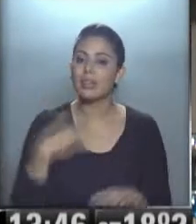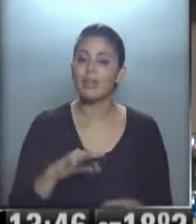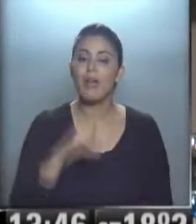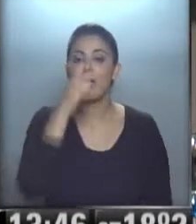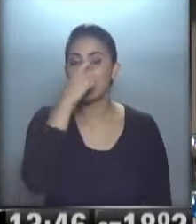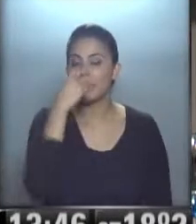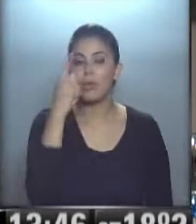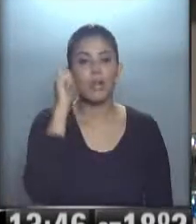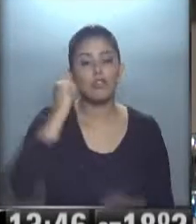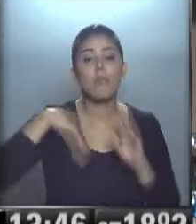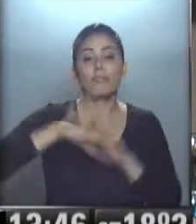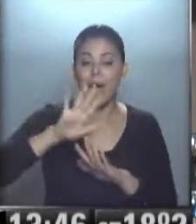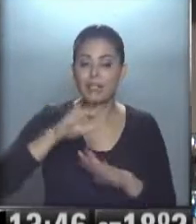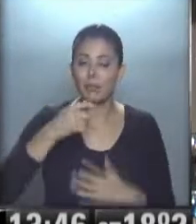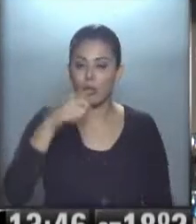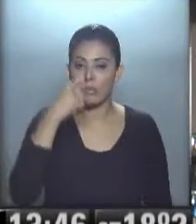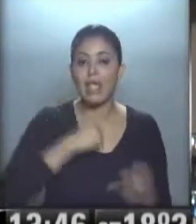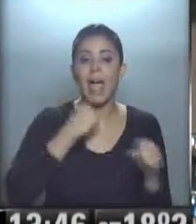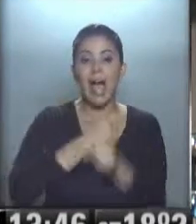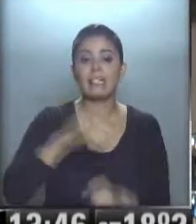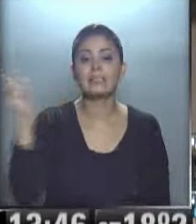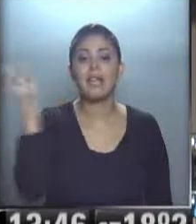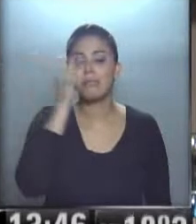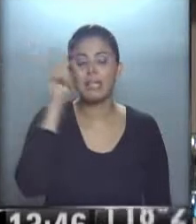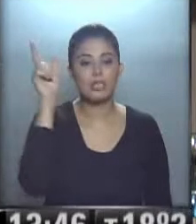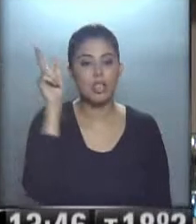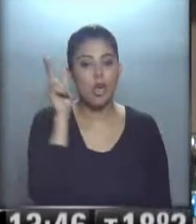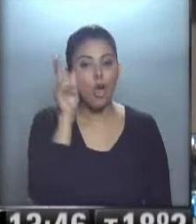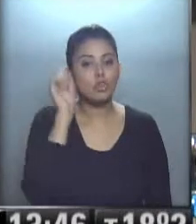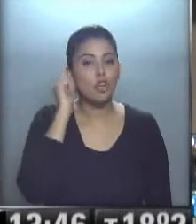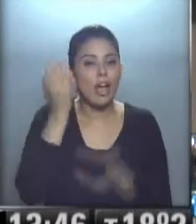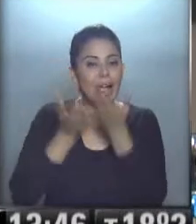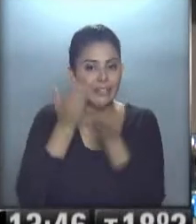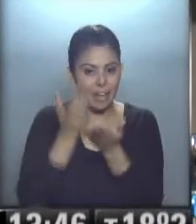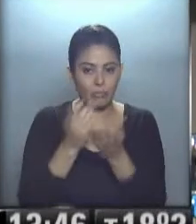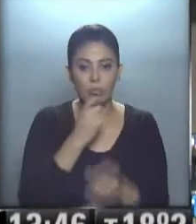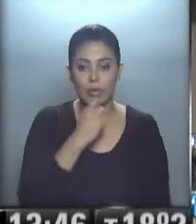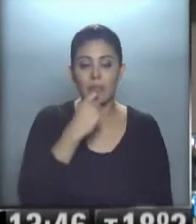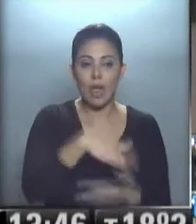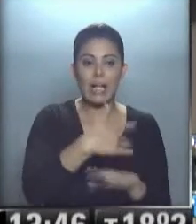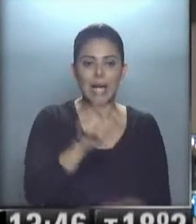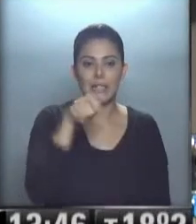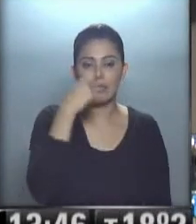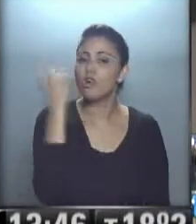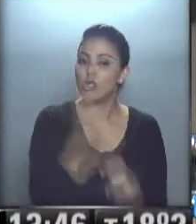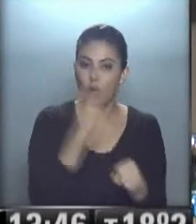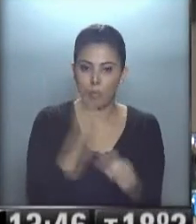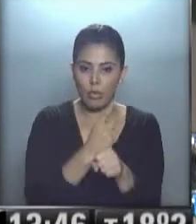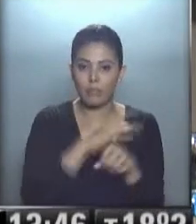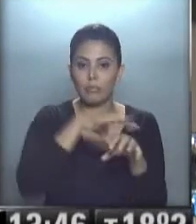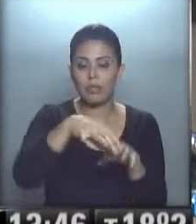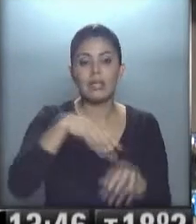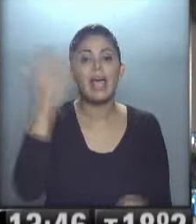de 21 años los consumidores y se les va a dar hasta 28 gramos no se puede consumir marihuana en la calle y el impuesto va a ser de